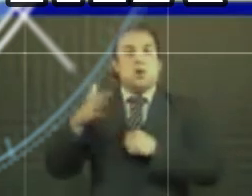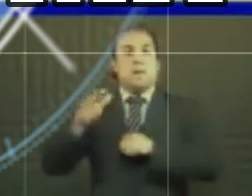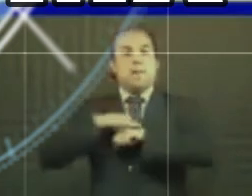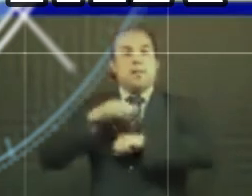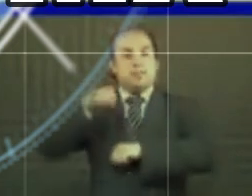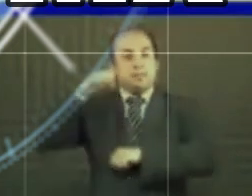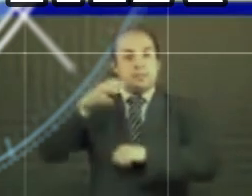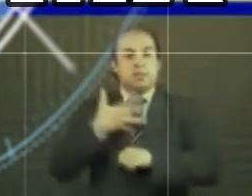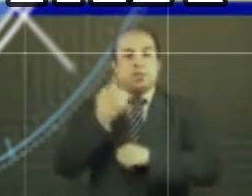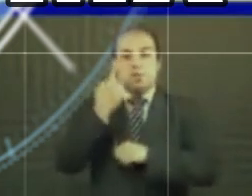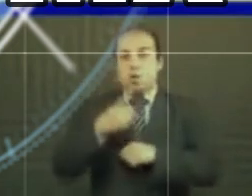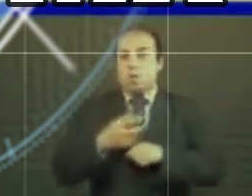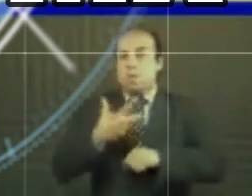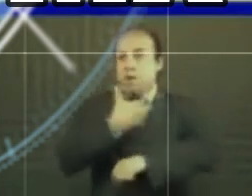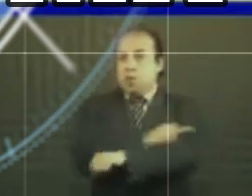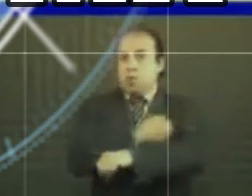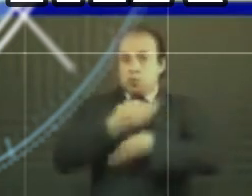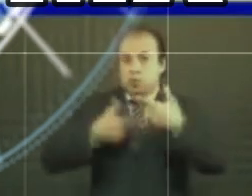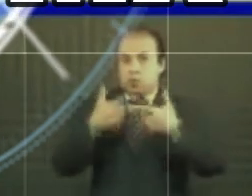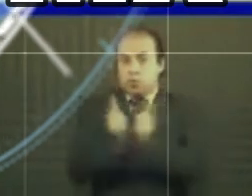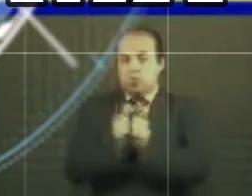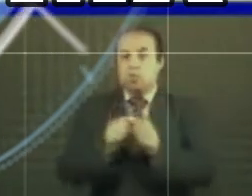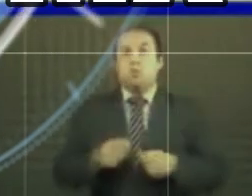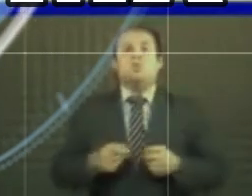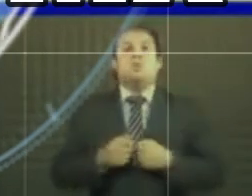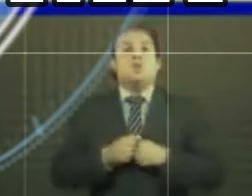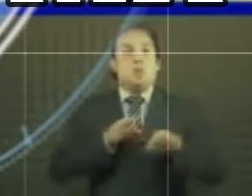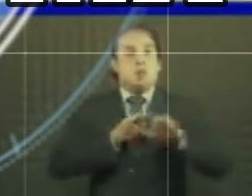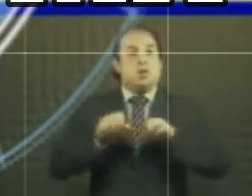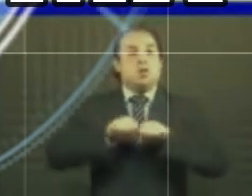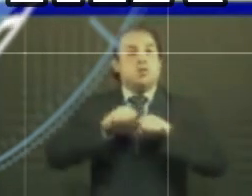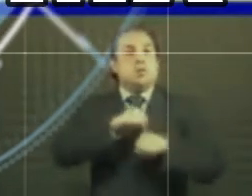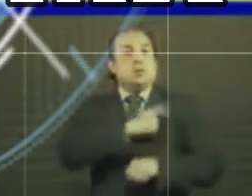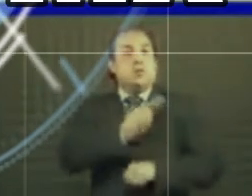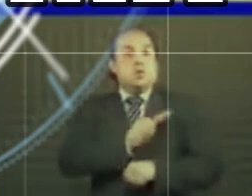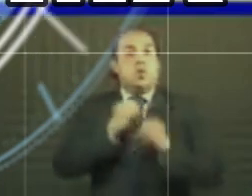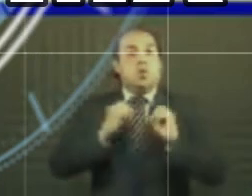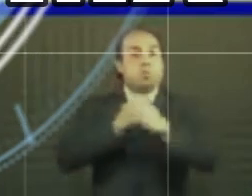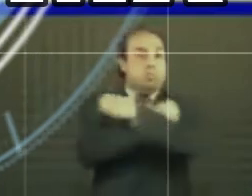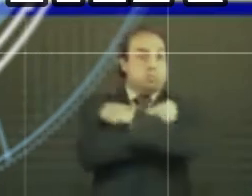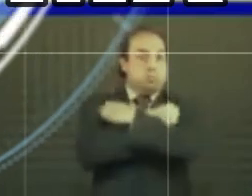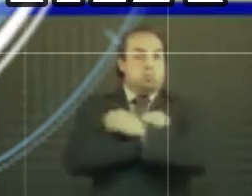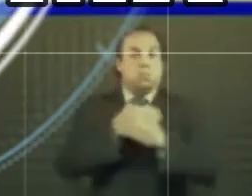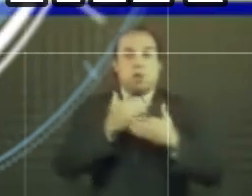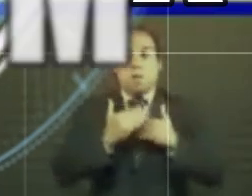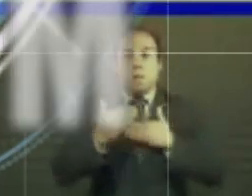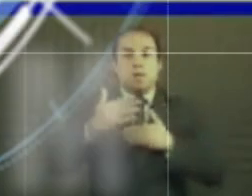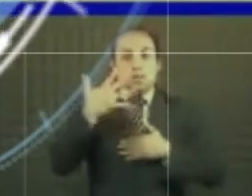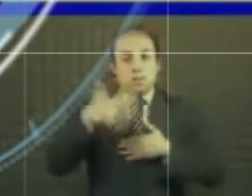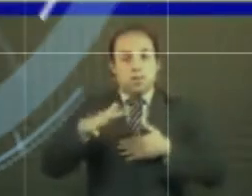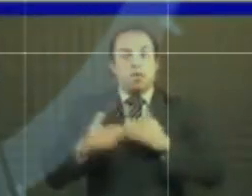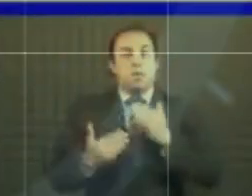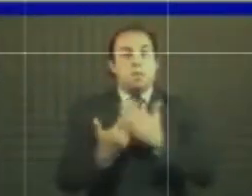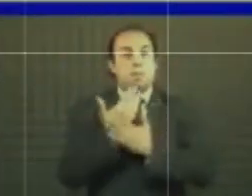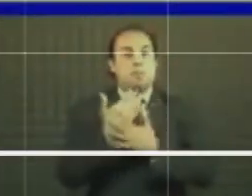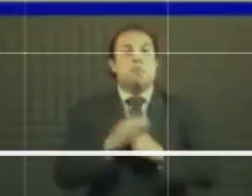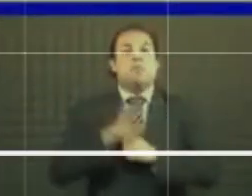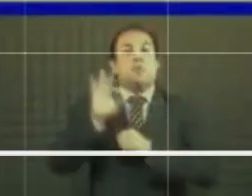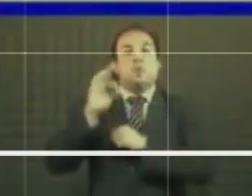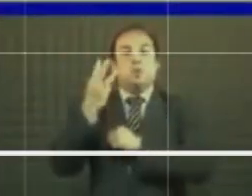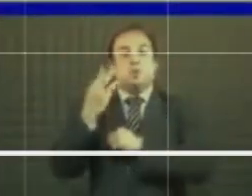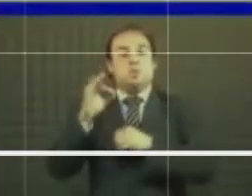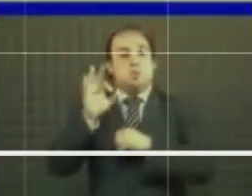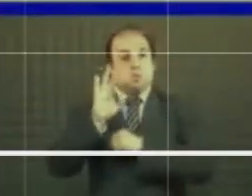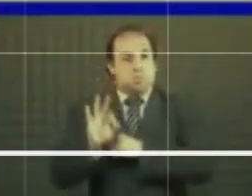con por lo menos una dosis en todos los grupos de edad y personal de salud y personal educativo. Y con el avance parcial a las 10 de la mañana, 43%